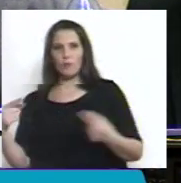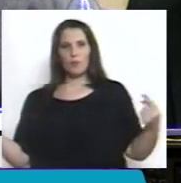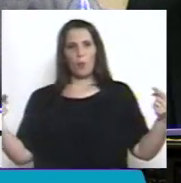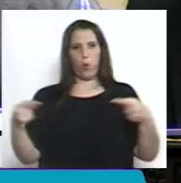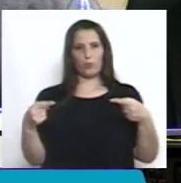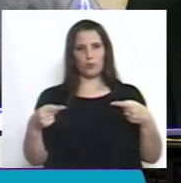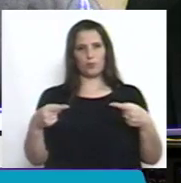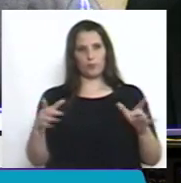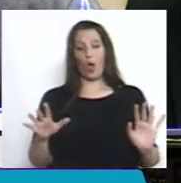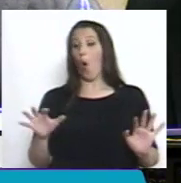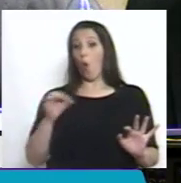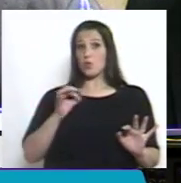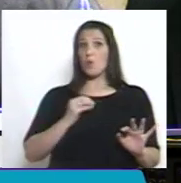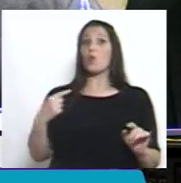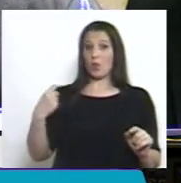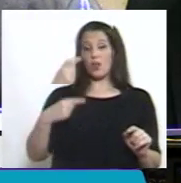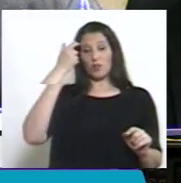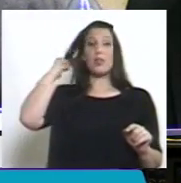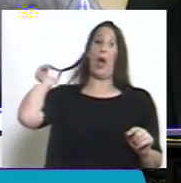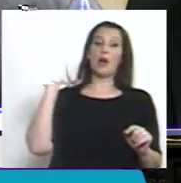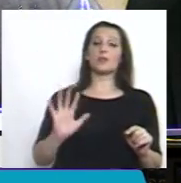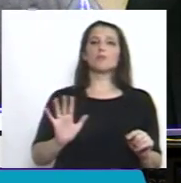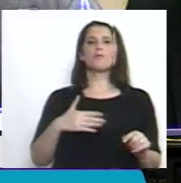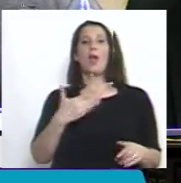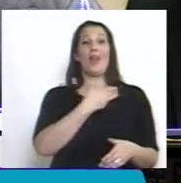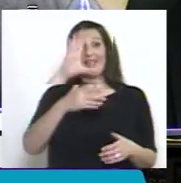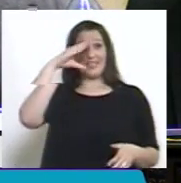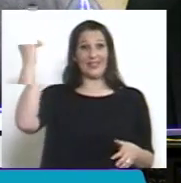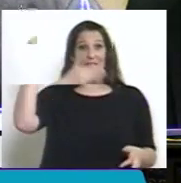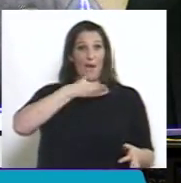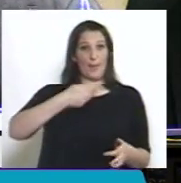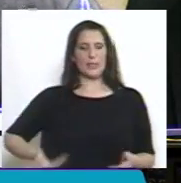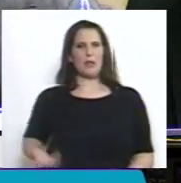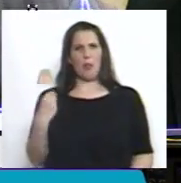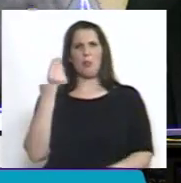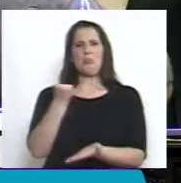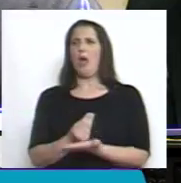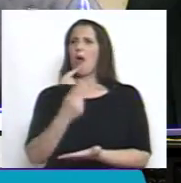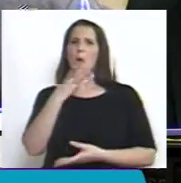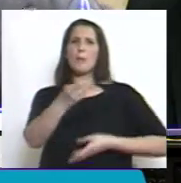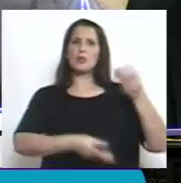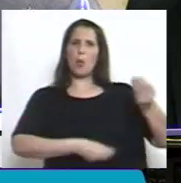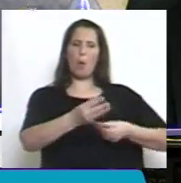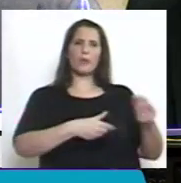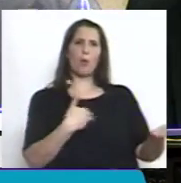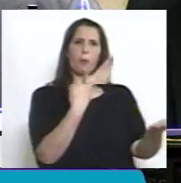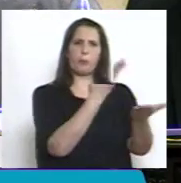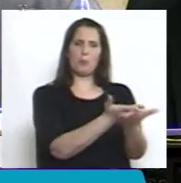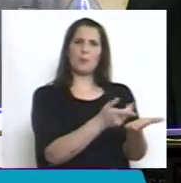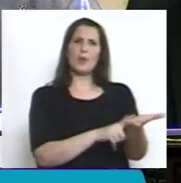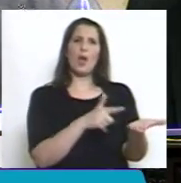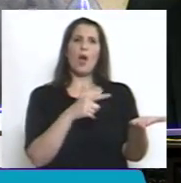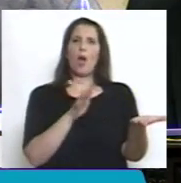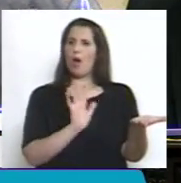los últimos años. Si tomo la presidencia de Cristina Fernández de Kirchner, los montos presupuestados y los montos